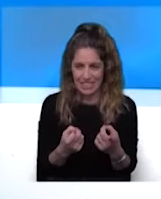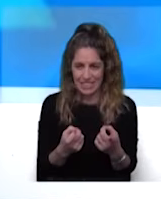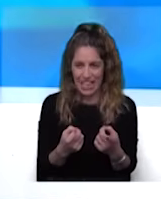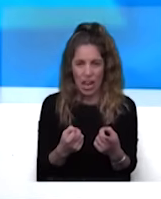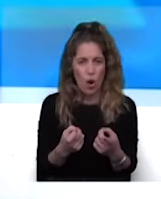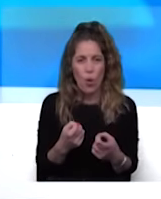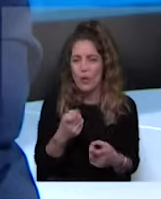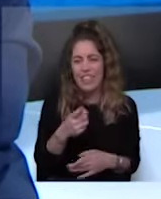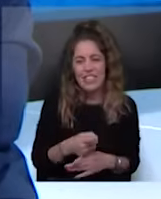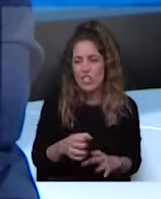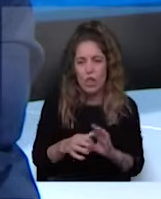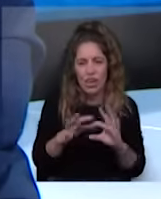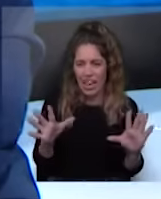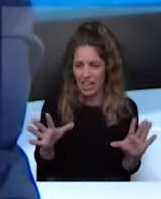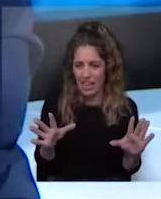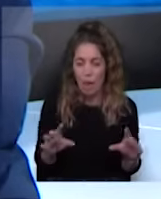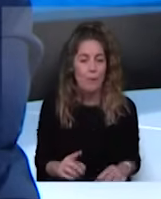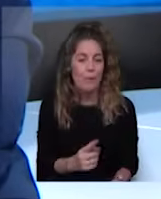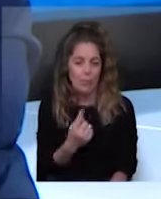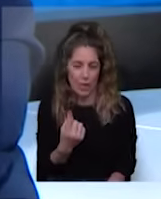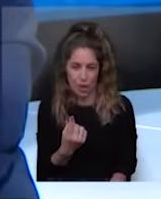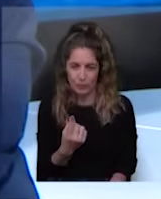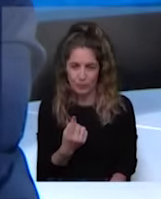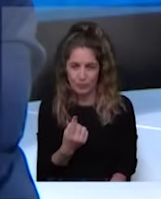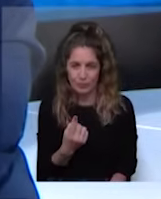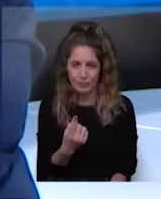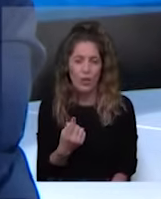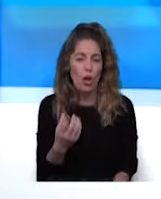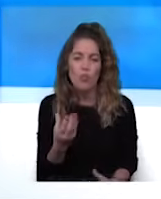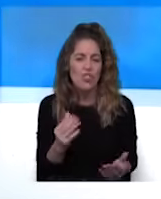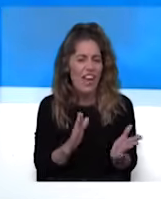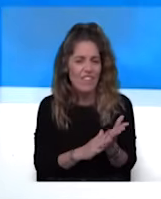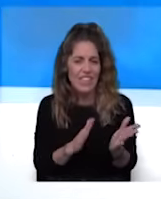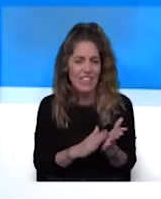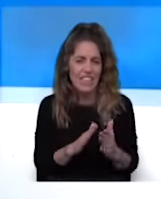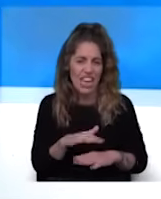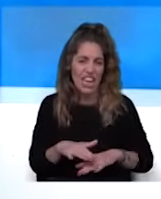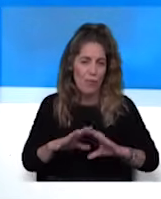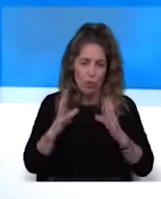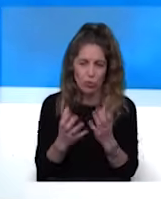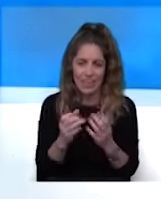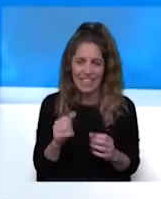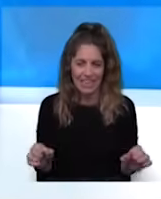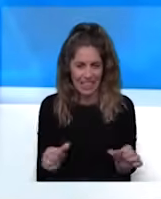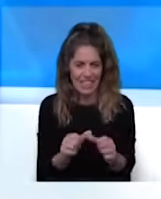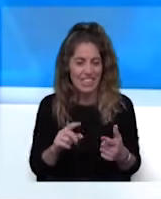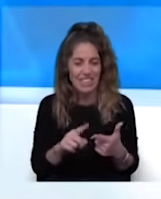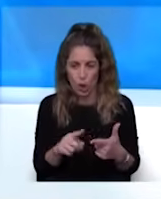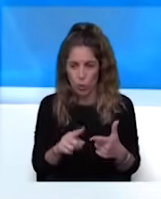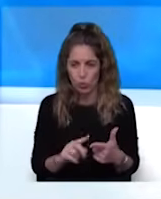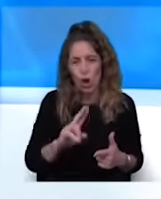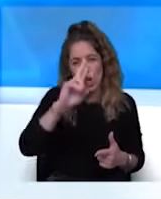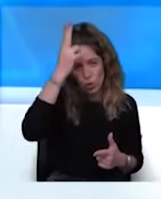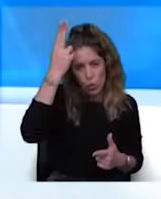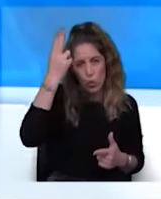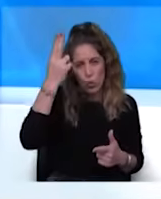definición muy clara primero hay mucha evidencia a nivel mundial de lo que hay que hacer segundo en Uruguay